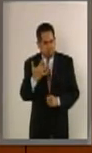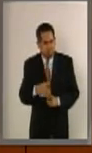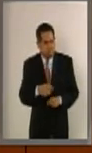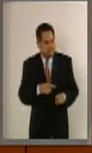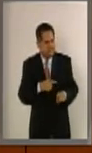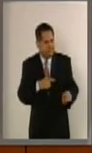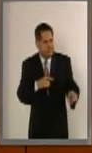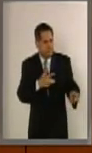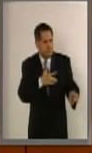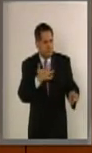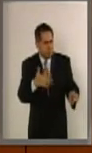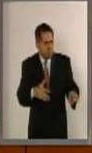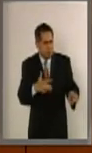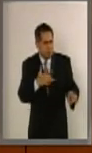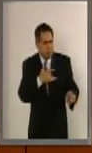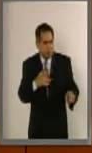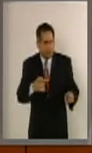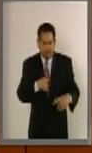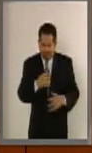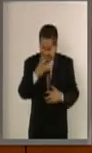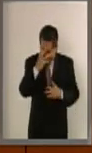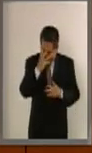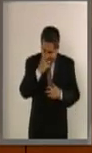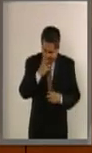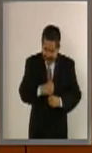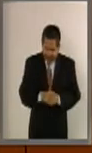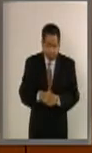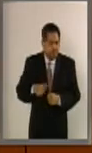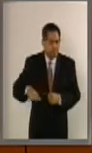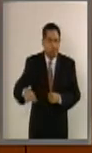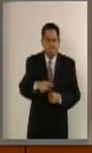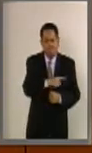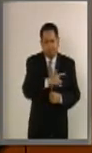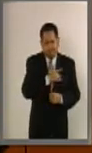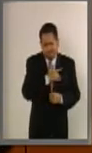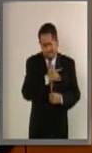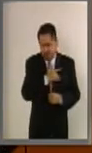demás. Nos duele el dolor de todos.